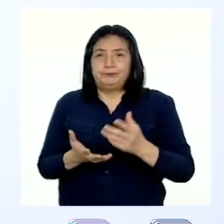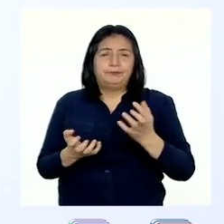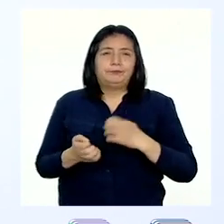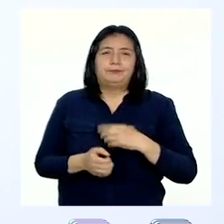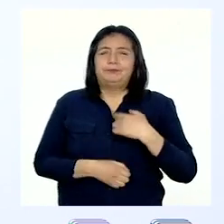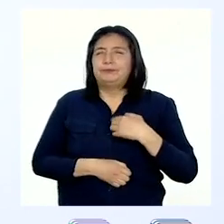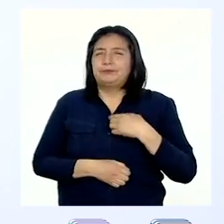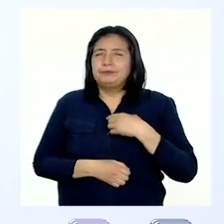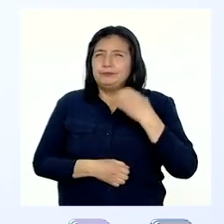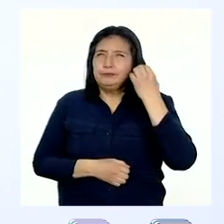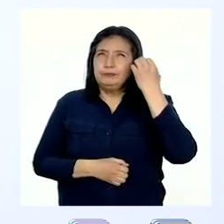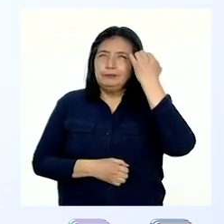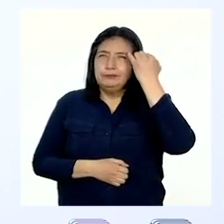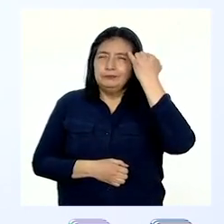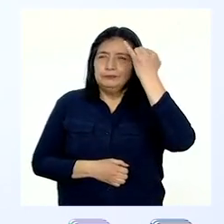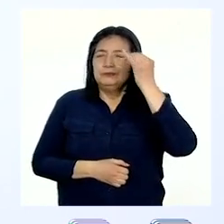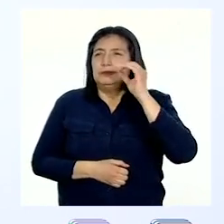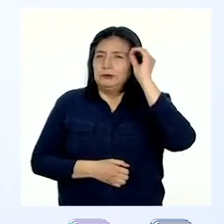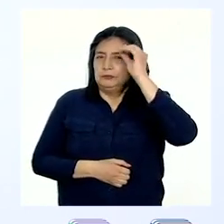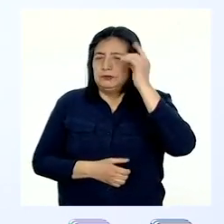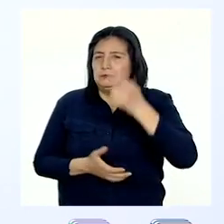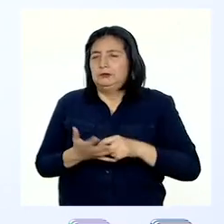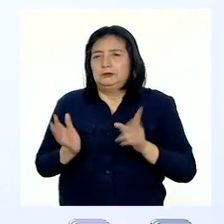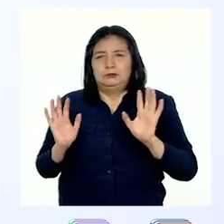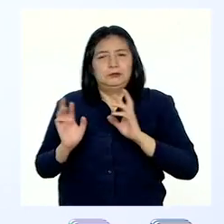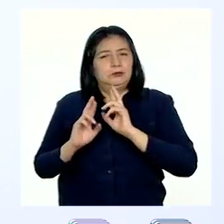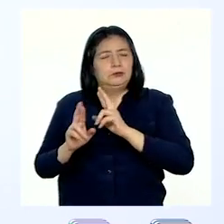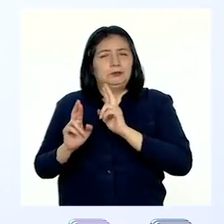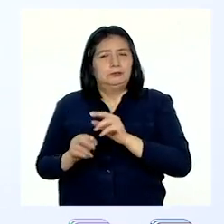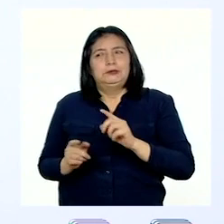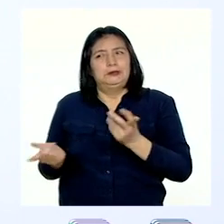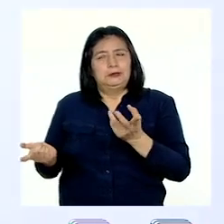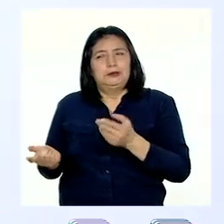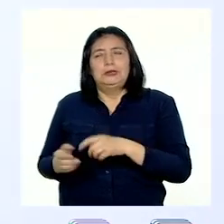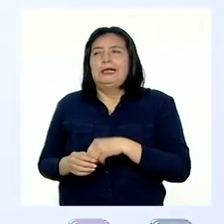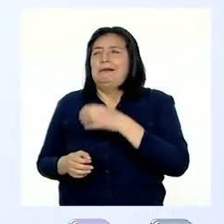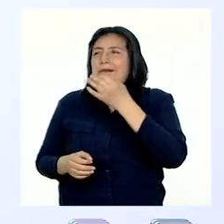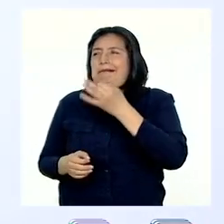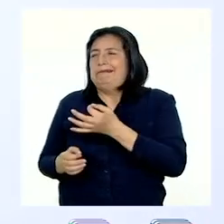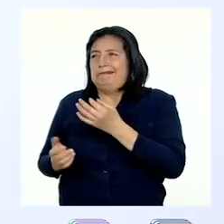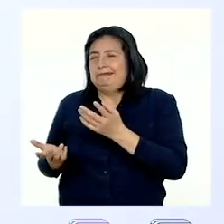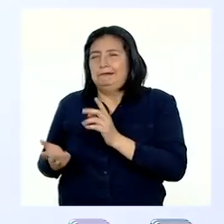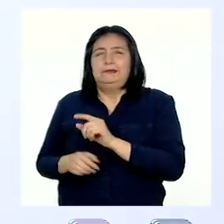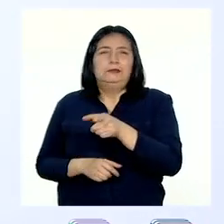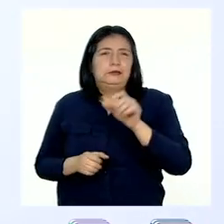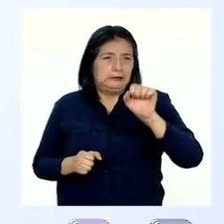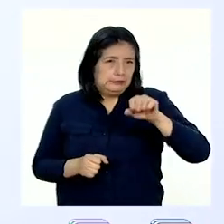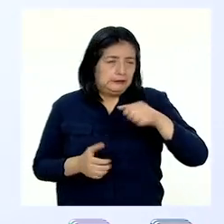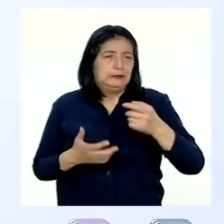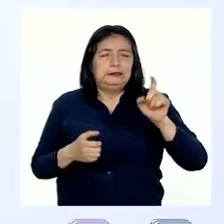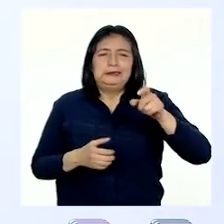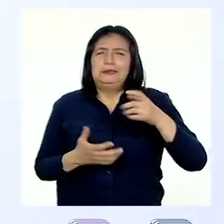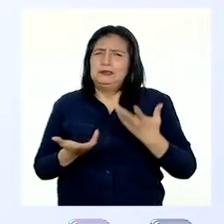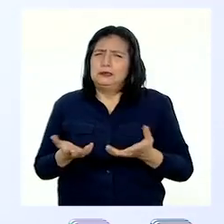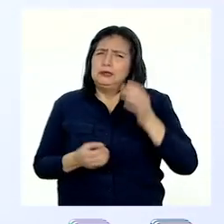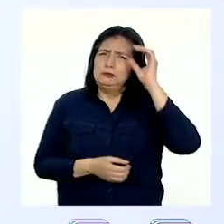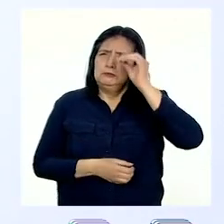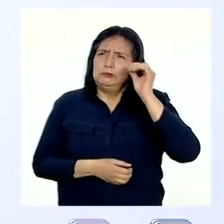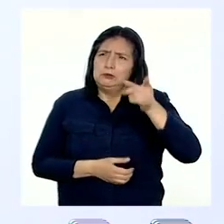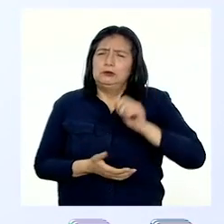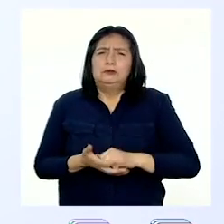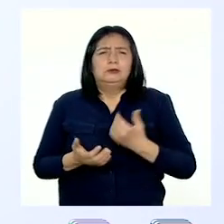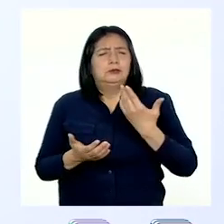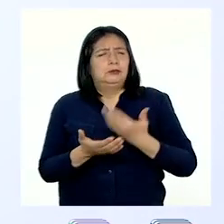se dé un punto de vista, es decir, no tiene una respuesta correcta. Lo que sí debe ocurrir es que la opinión